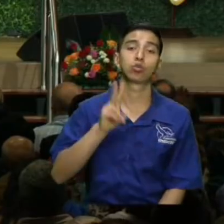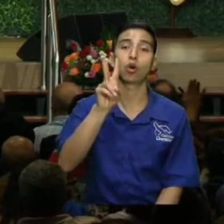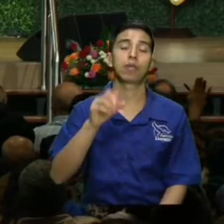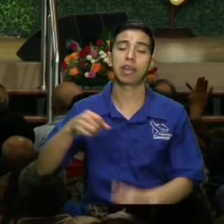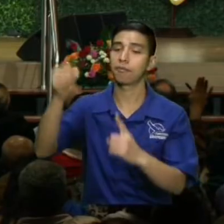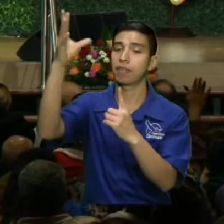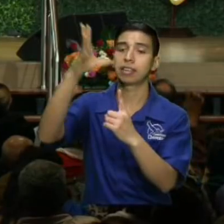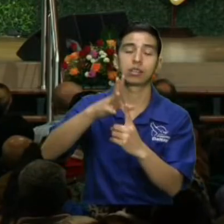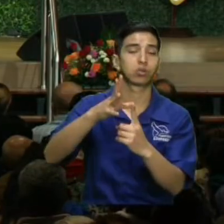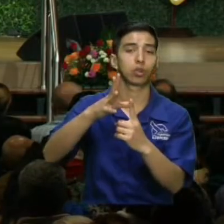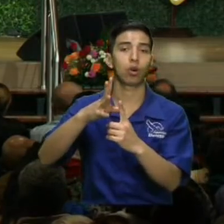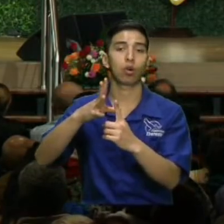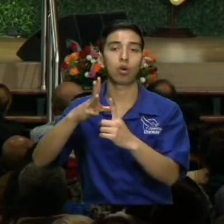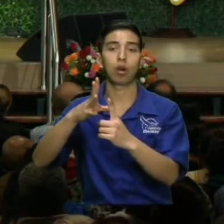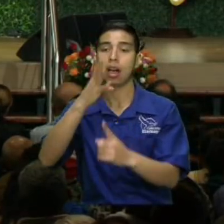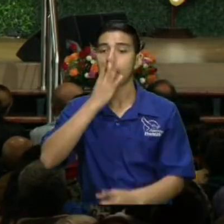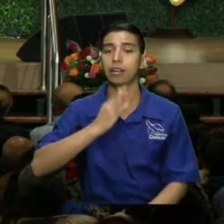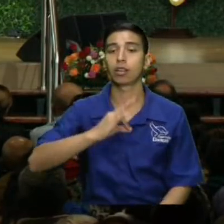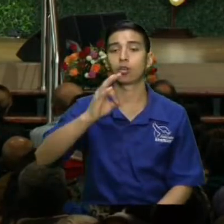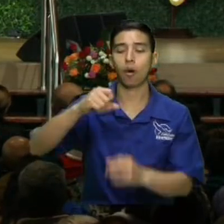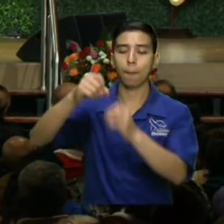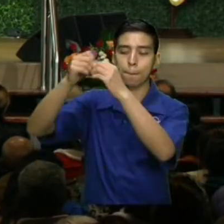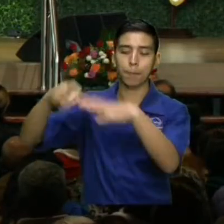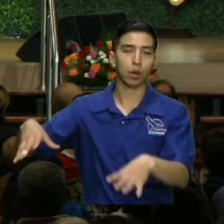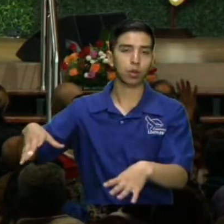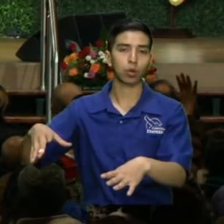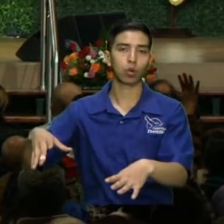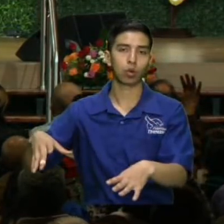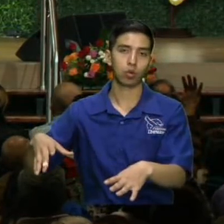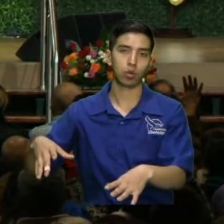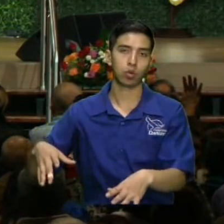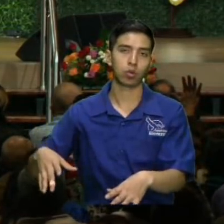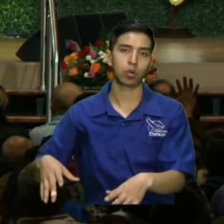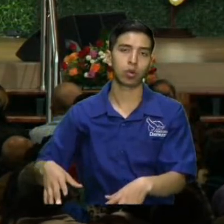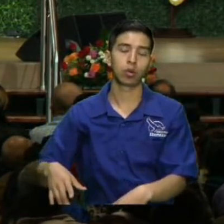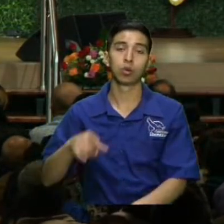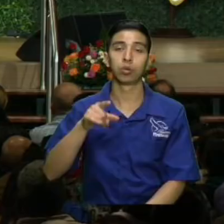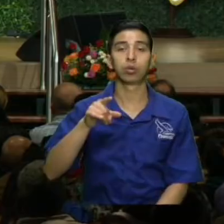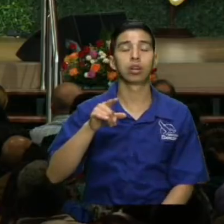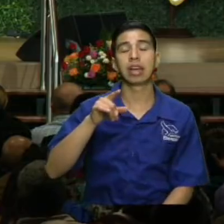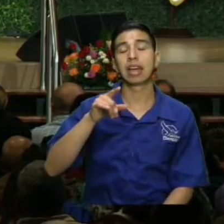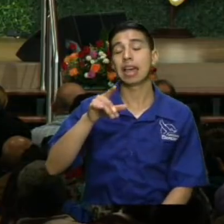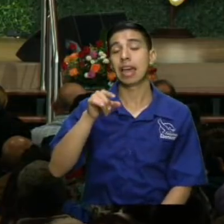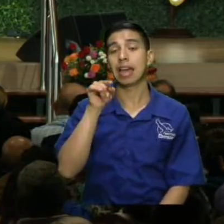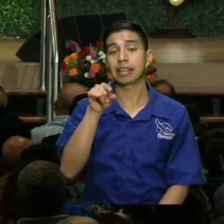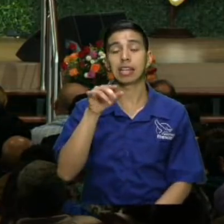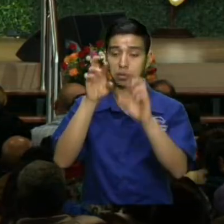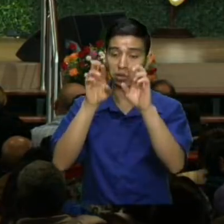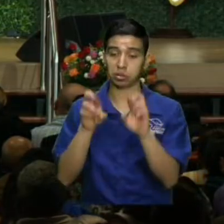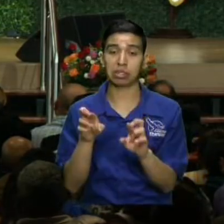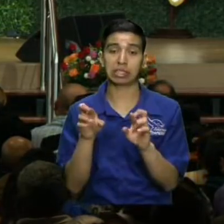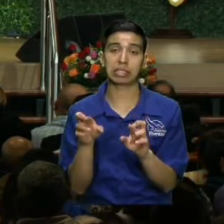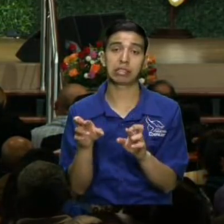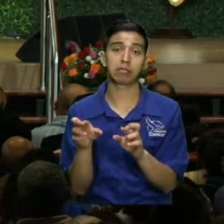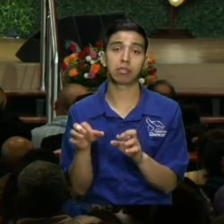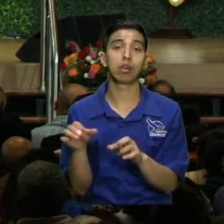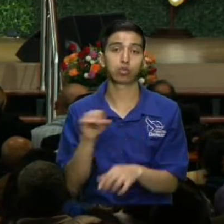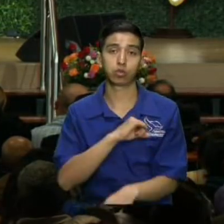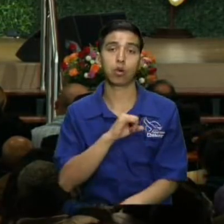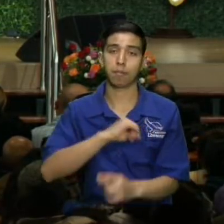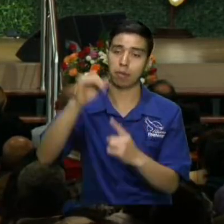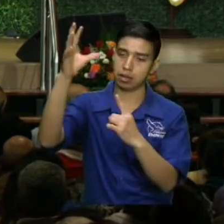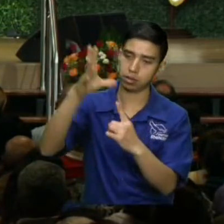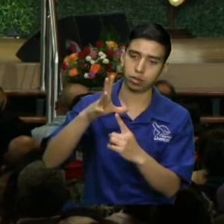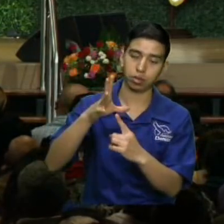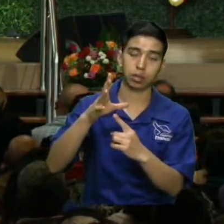pero le dieron doble porción. Los hijos pródigos podrían llegar a ser los primogénitos. Eso es lo que tenía bien mordido